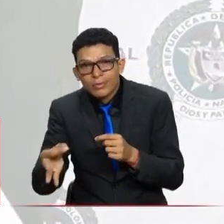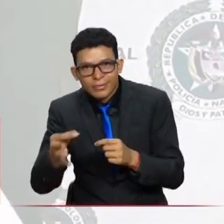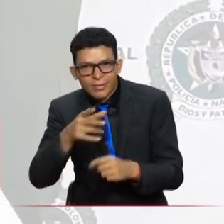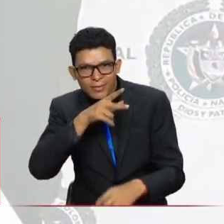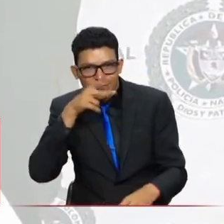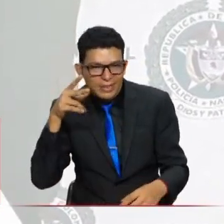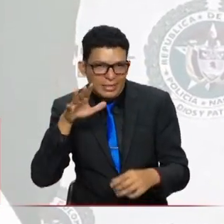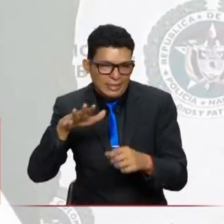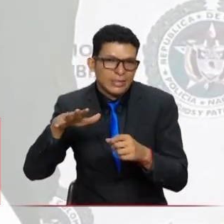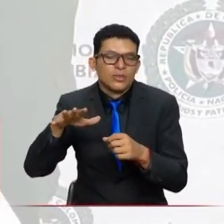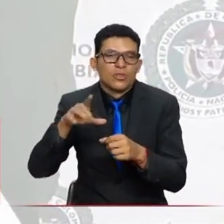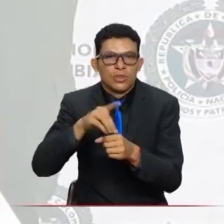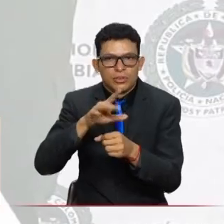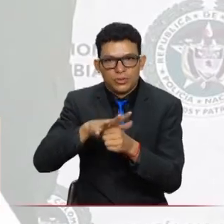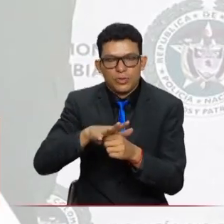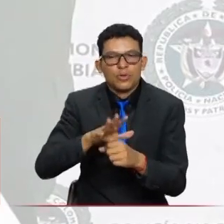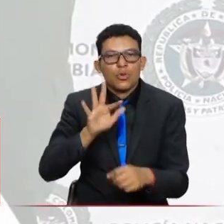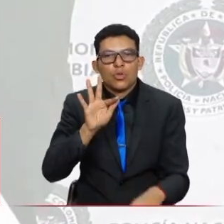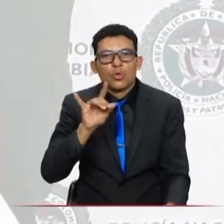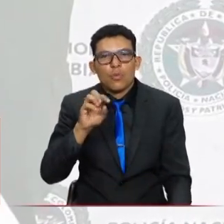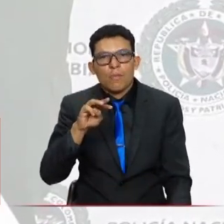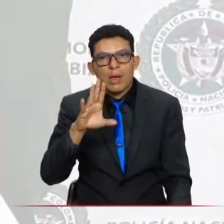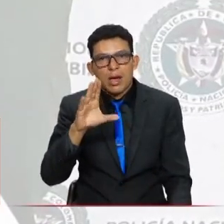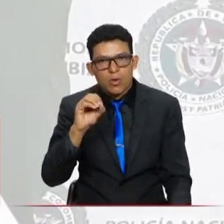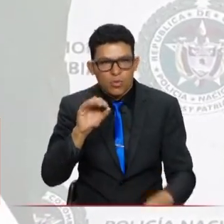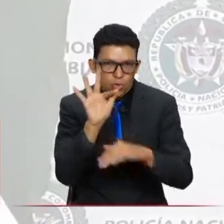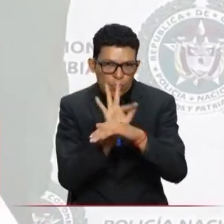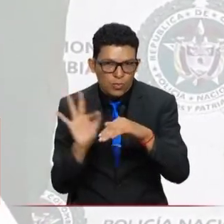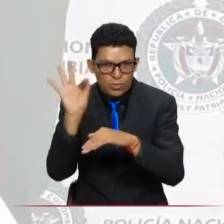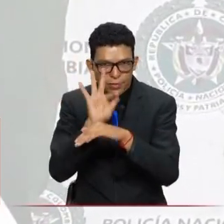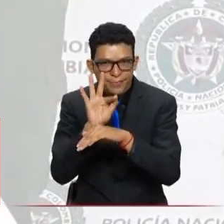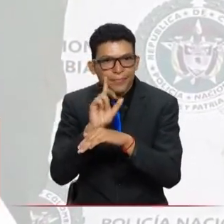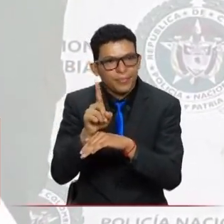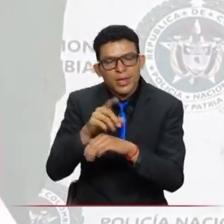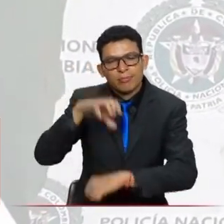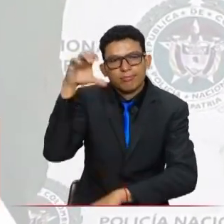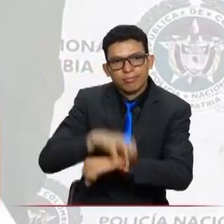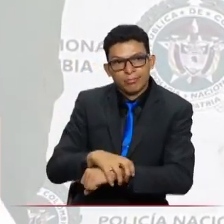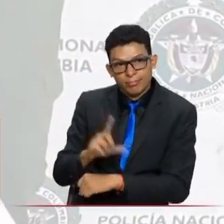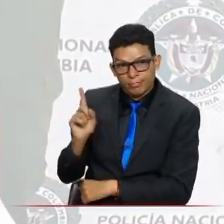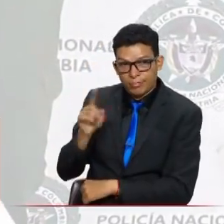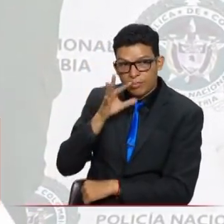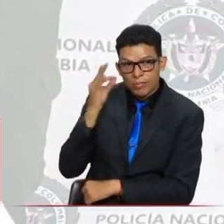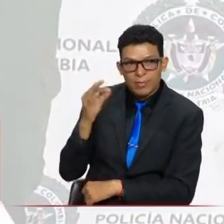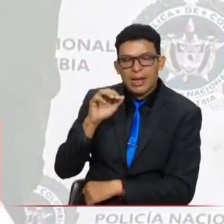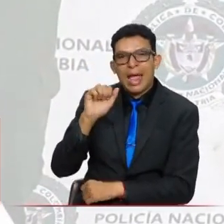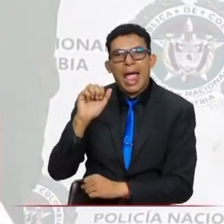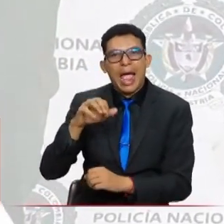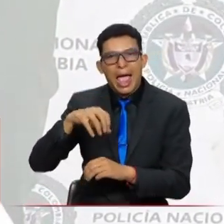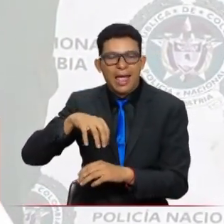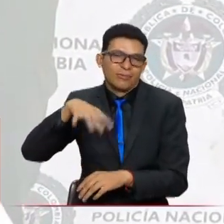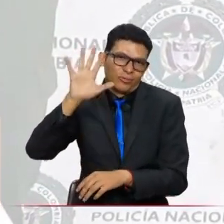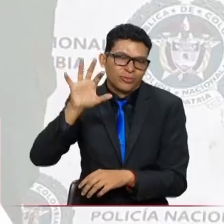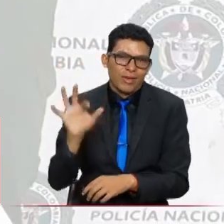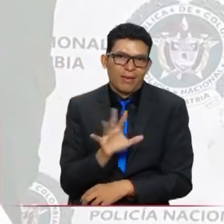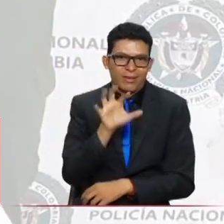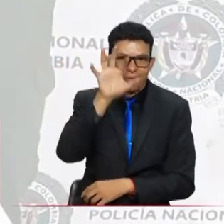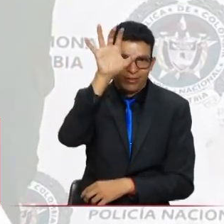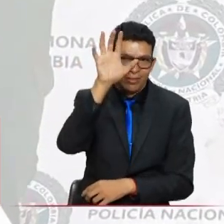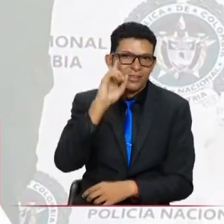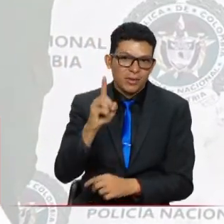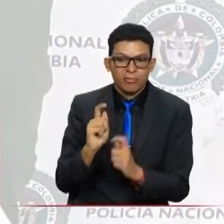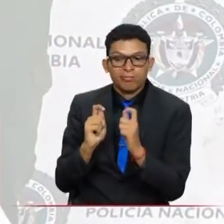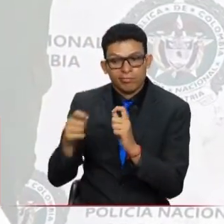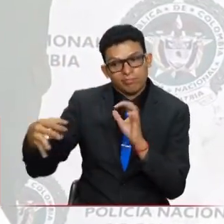distrito de tumaco Fue capturado alias araña presunto colaborador del grupo armado organizado Iván Ríos alineado con la segunda marquetalia